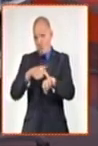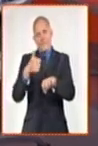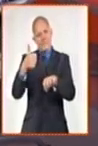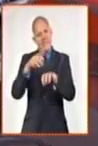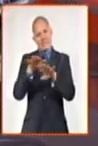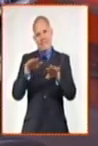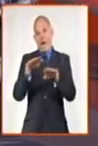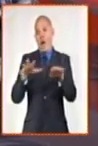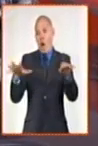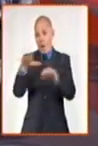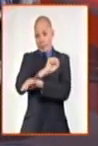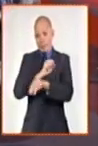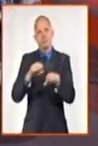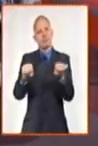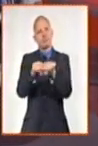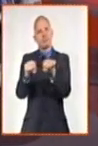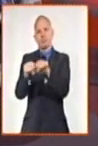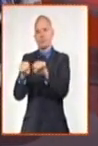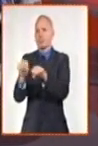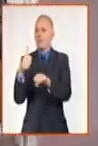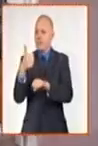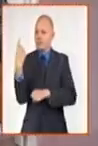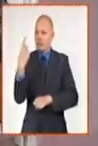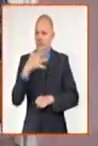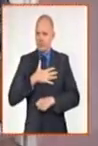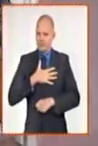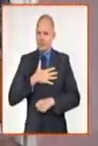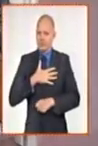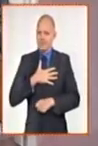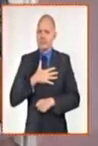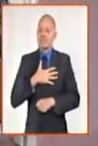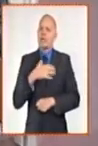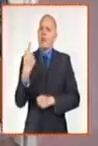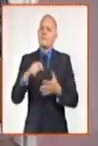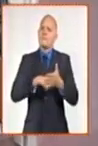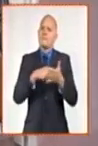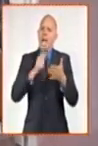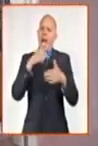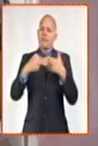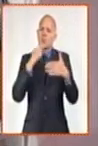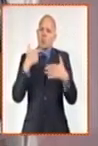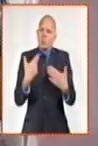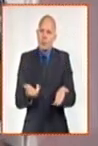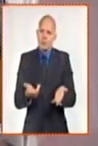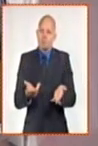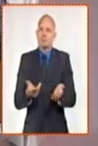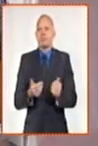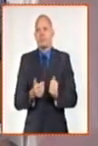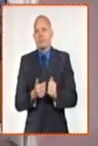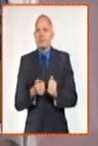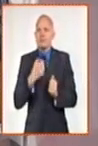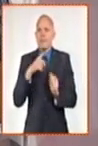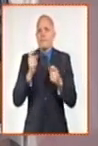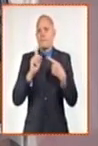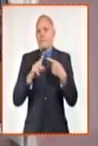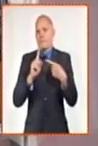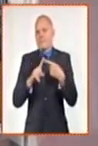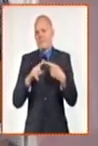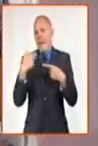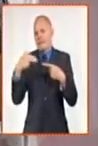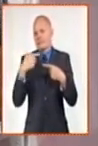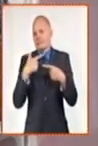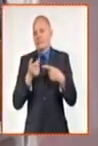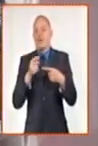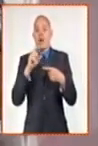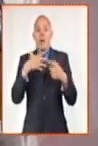ya un sistema interconectado a nivel nacional. Las estrategias que siempre se siguen en los procesos de restauración es llevar la energía